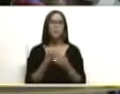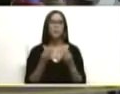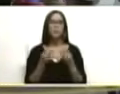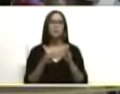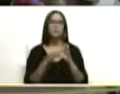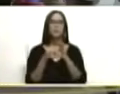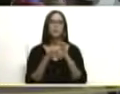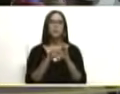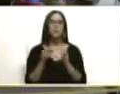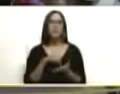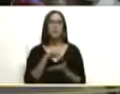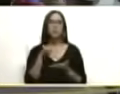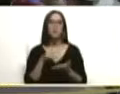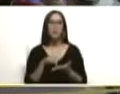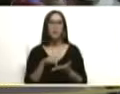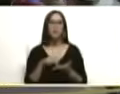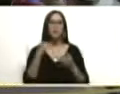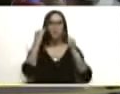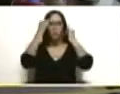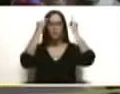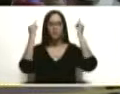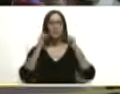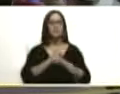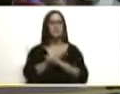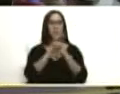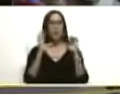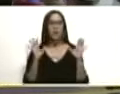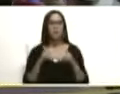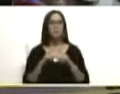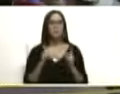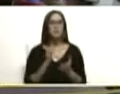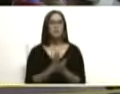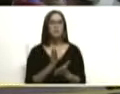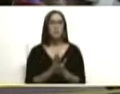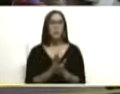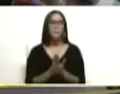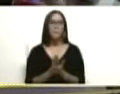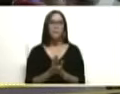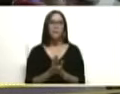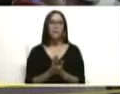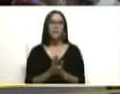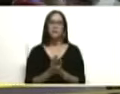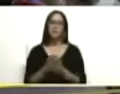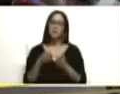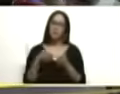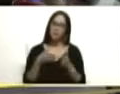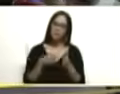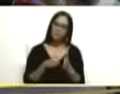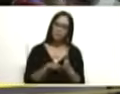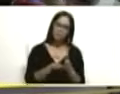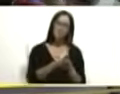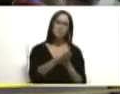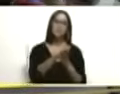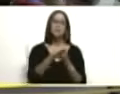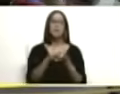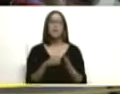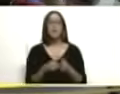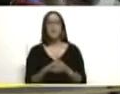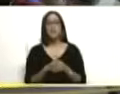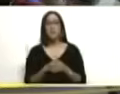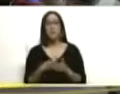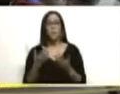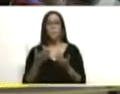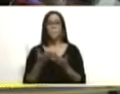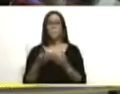nacional, con ideas claras, pero siempre nadando contra la corriente de los misiles, de la